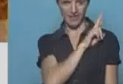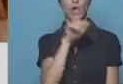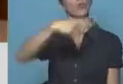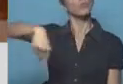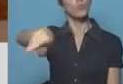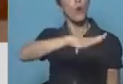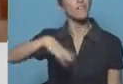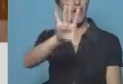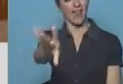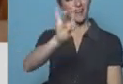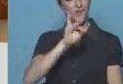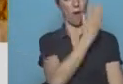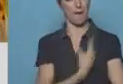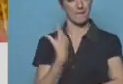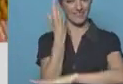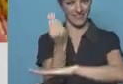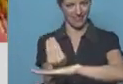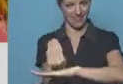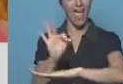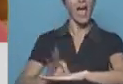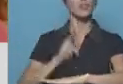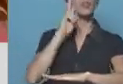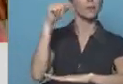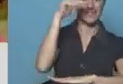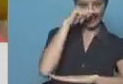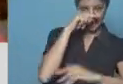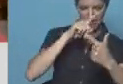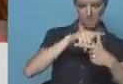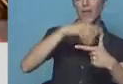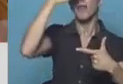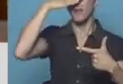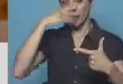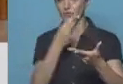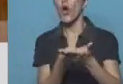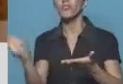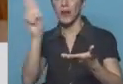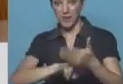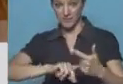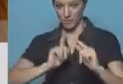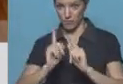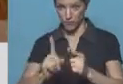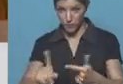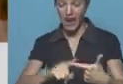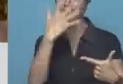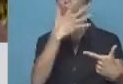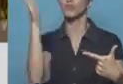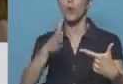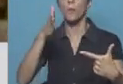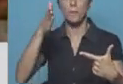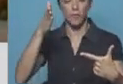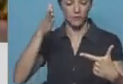presidenta en el año 2007, haber sido reelecta por casi el 55% de los